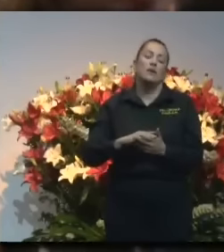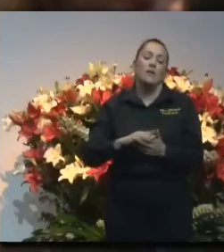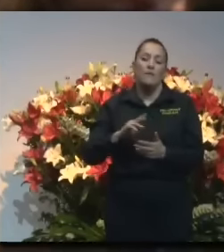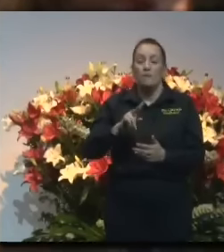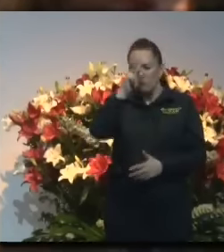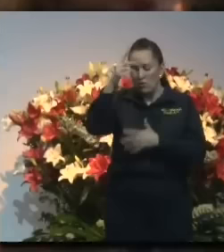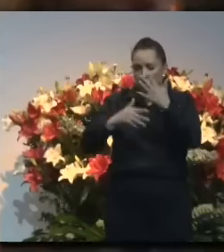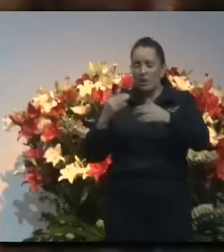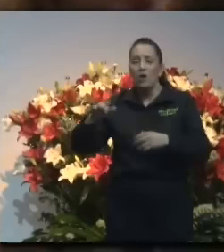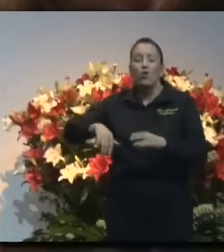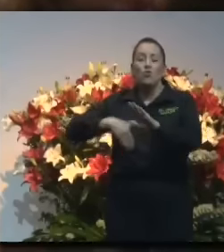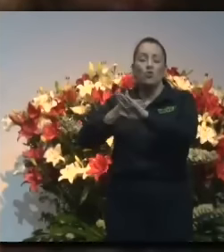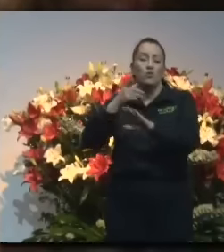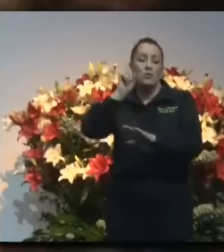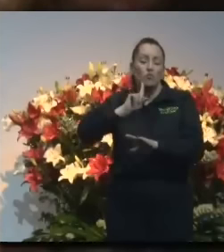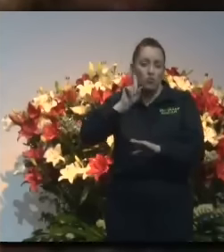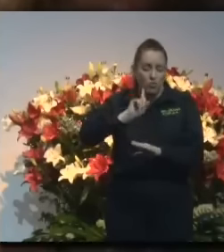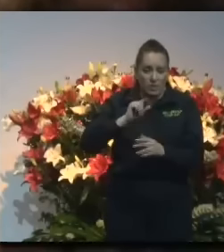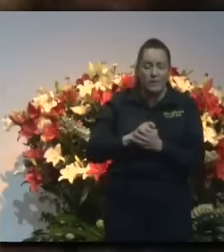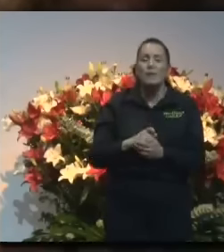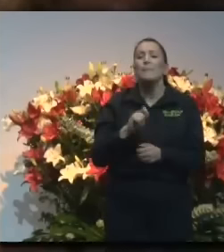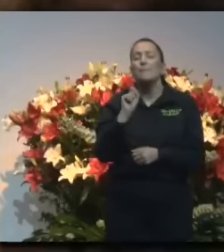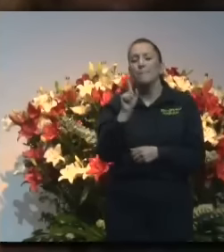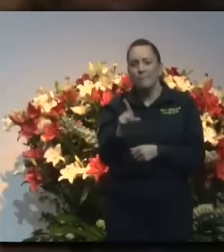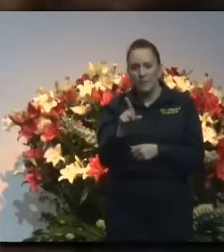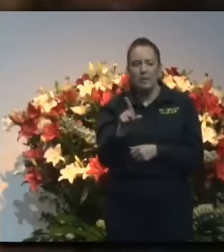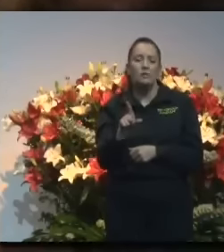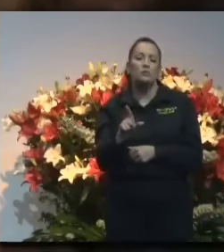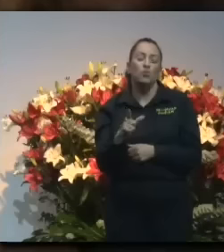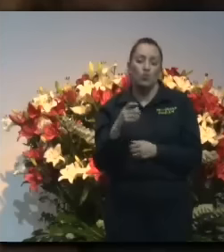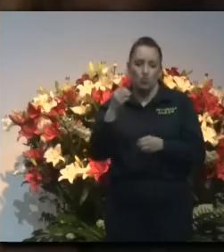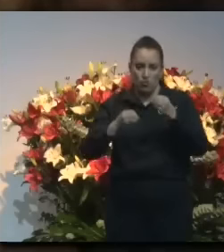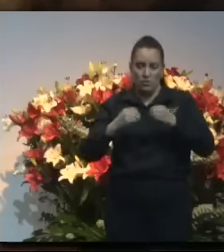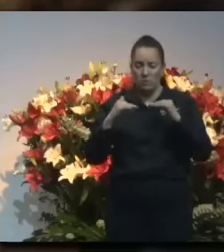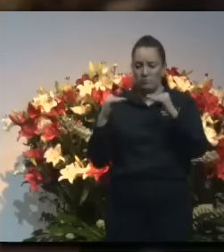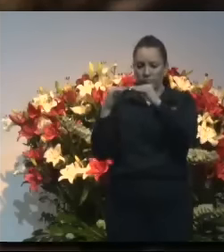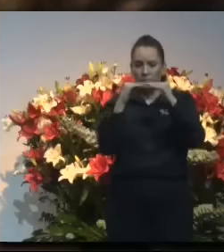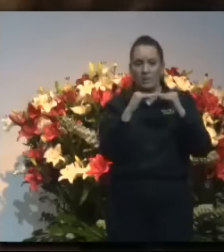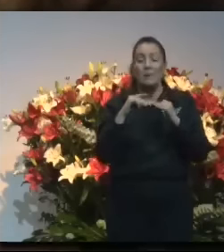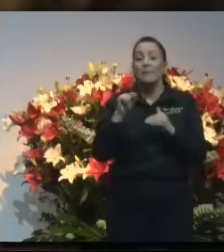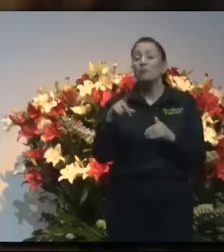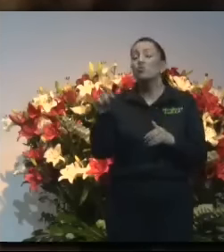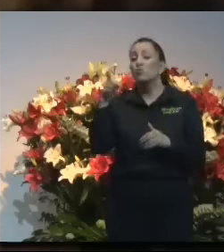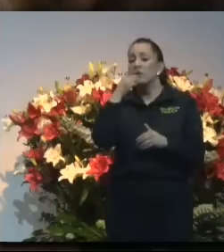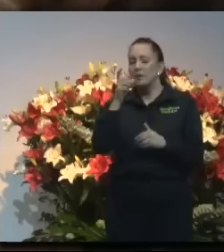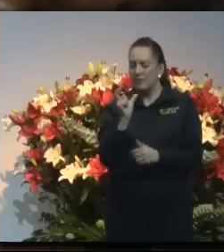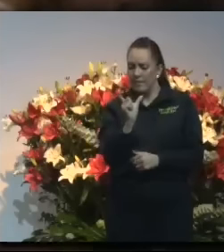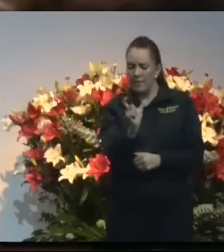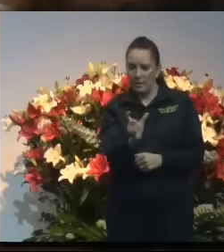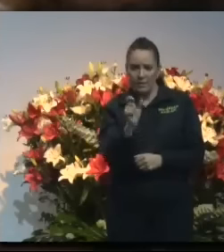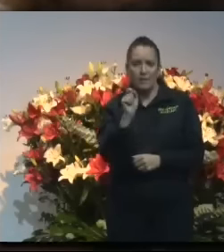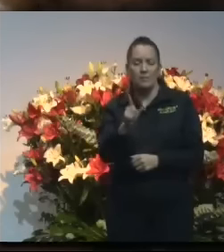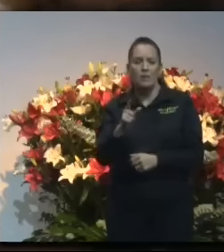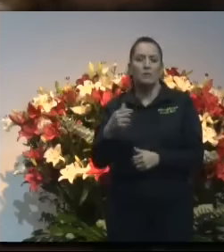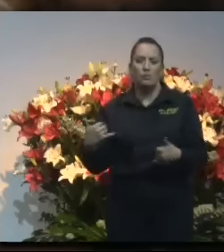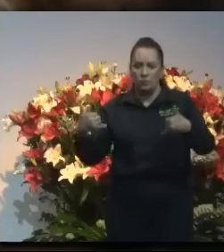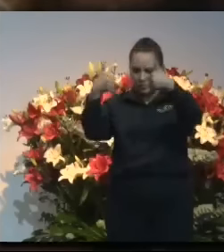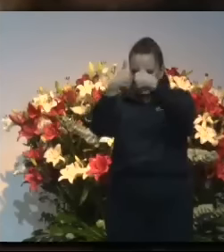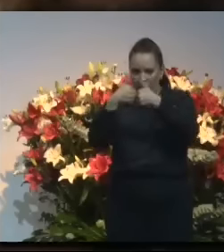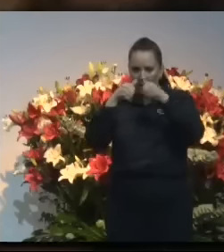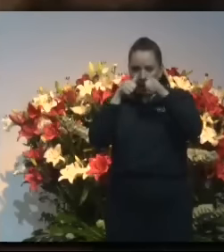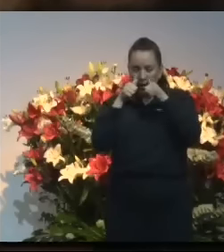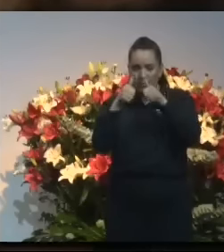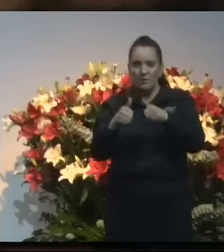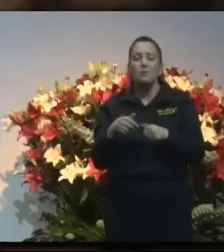justicia, anoche mencionabas la tarjeta La Mexicana con 5,000 pesos y reforzar el sistema de llamadas. Teniendo en cuenta que Enrique Peña Nieto propuso lo mismo